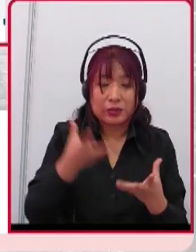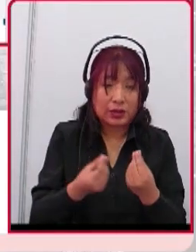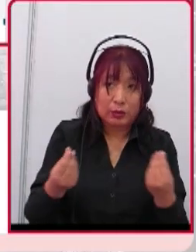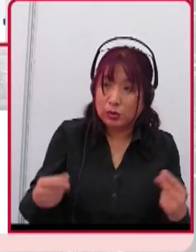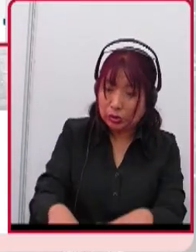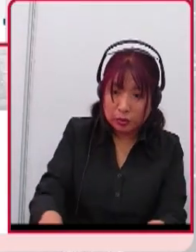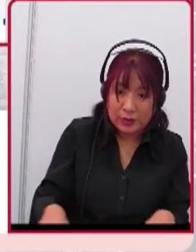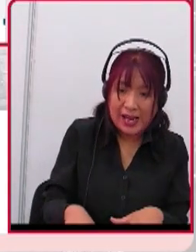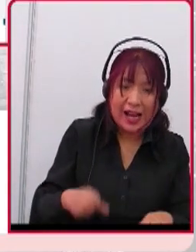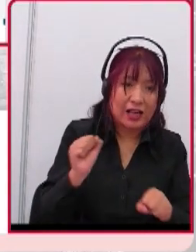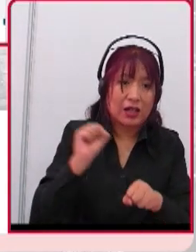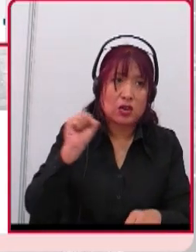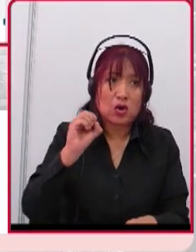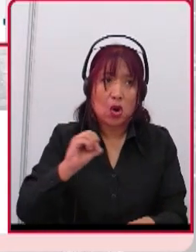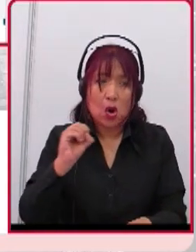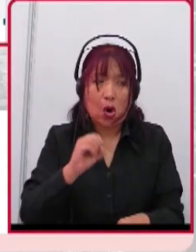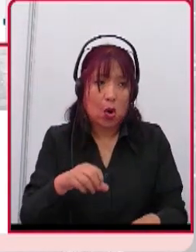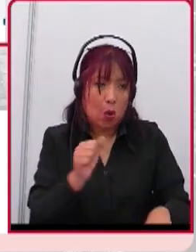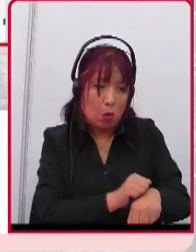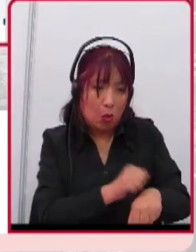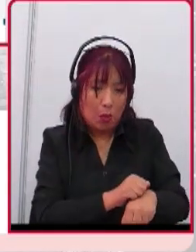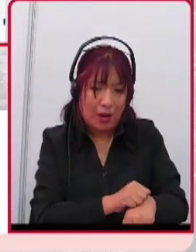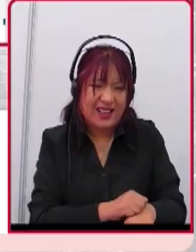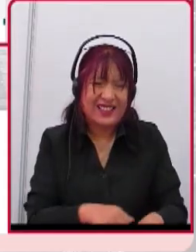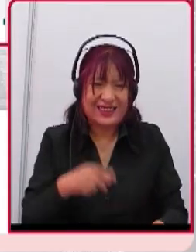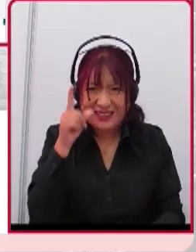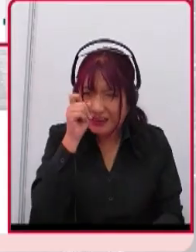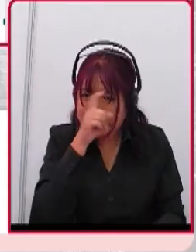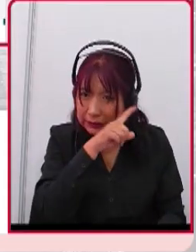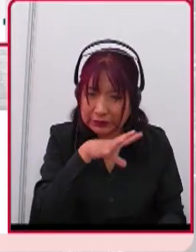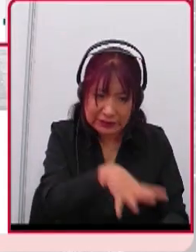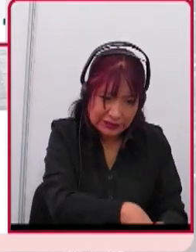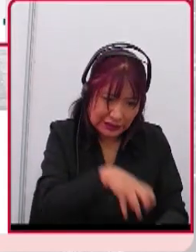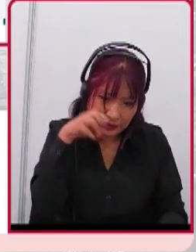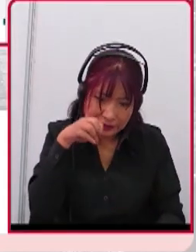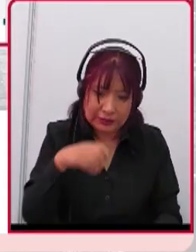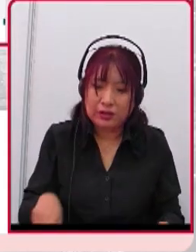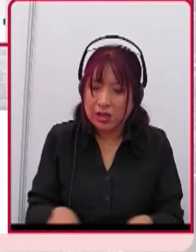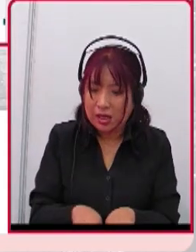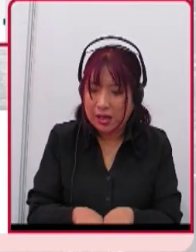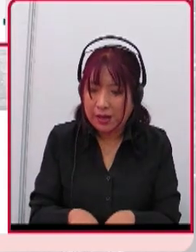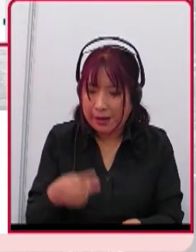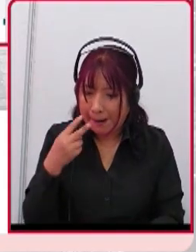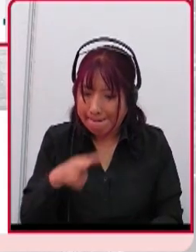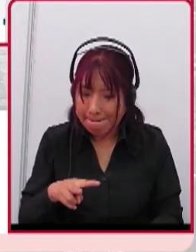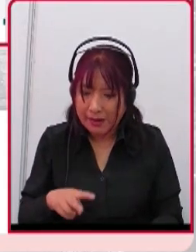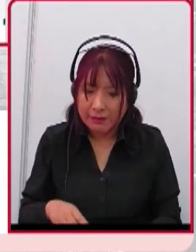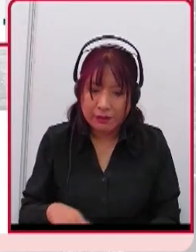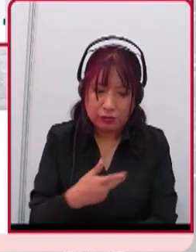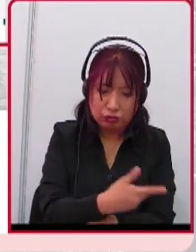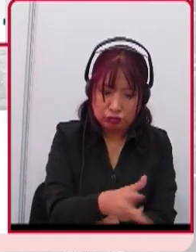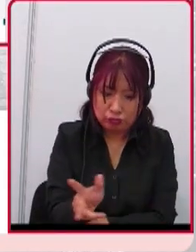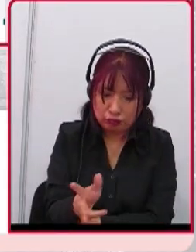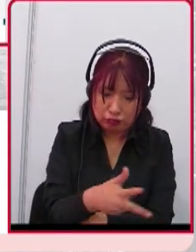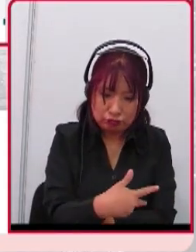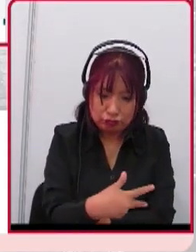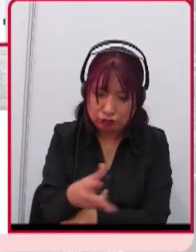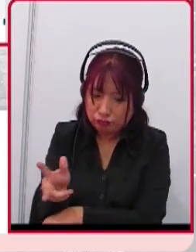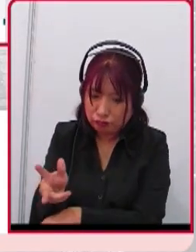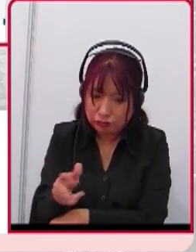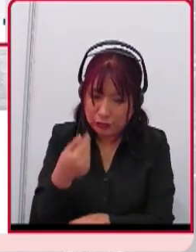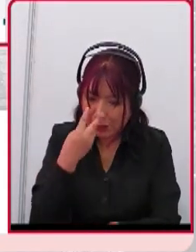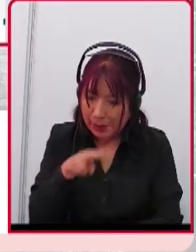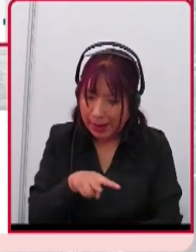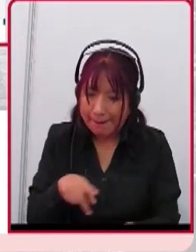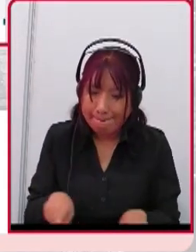se complican en este tema de extracciones. Ahora, también tenemos en el apartado sensores líderes, cámaras infrarrojos y RGB, tenemos